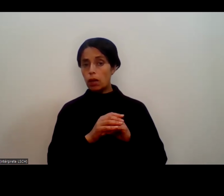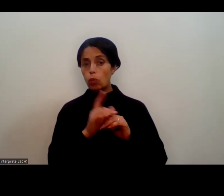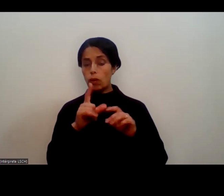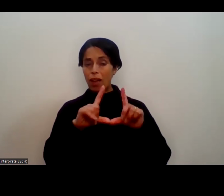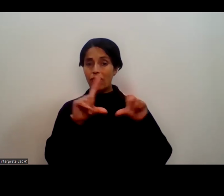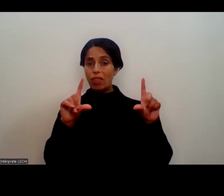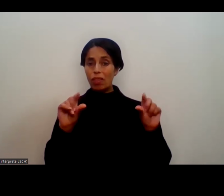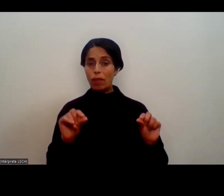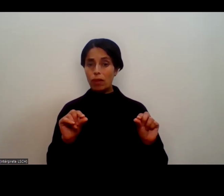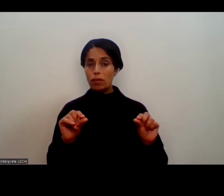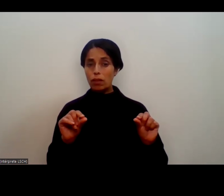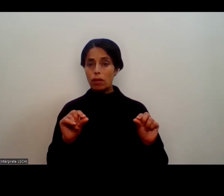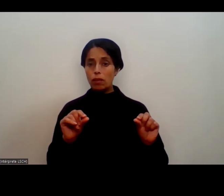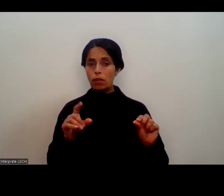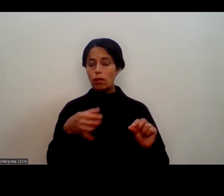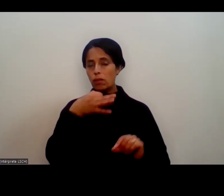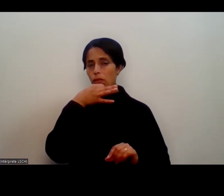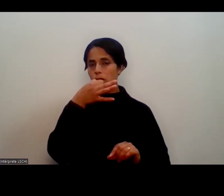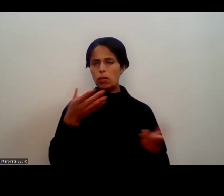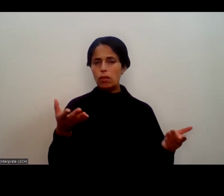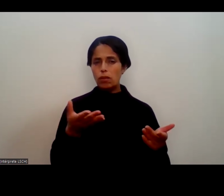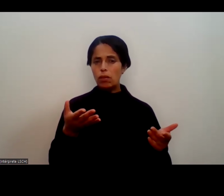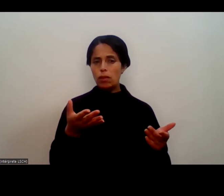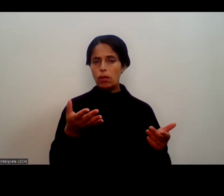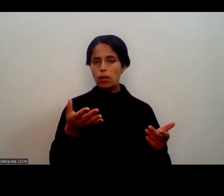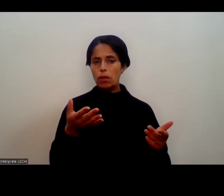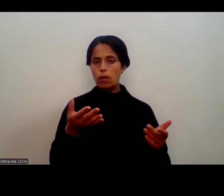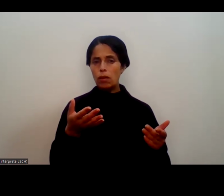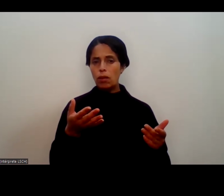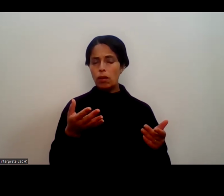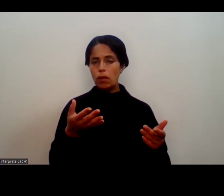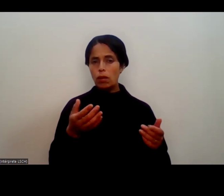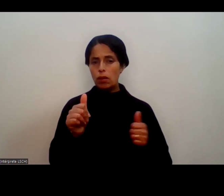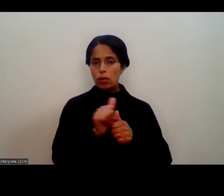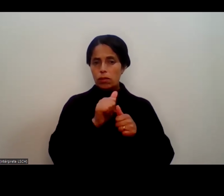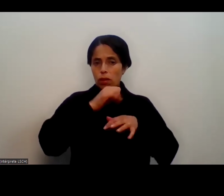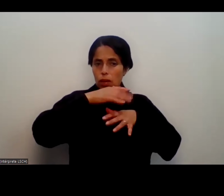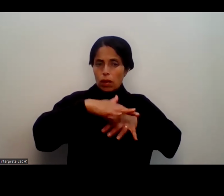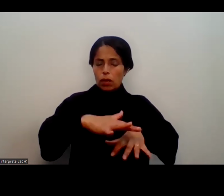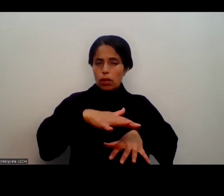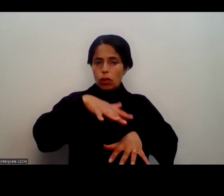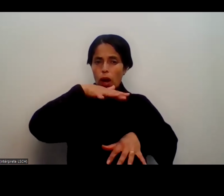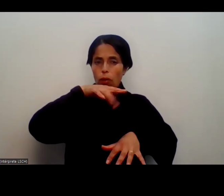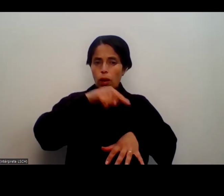tableta y dice que estaban en el río, cerca del río, agua,